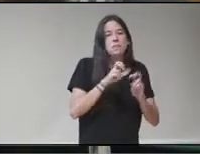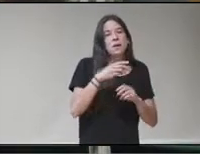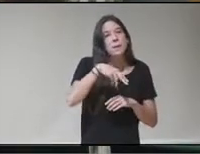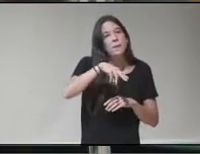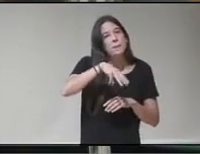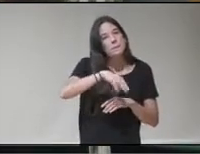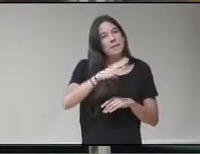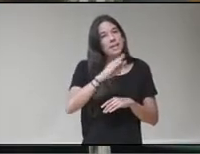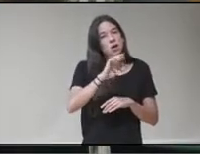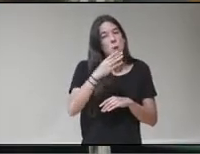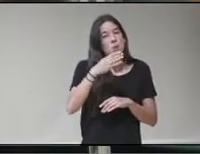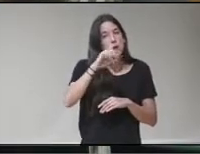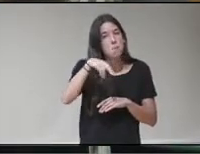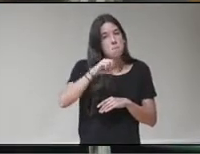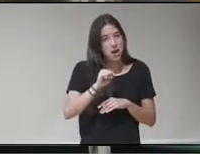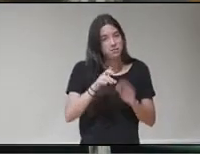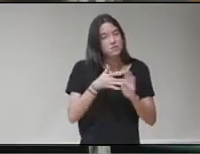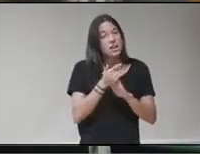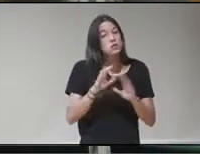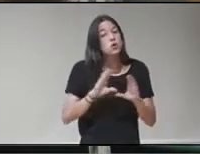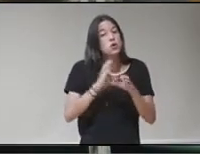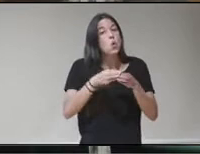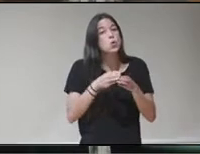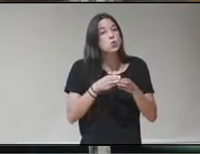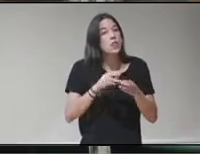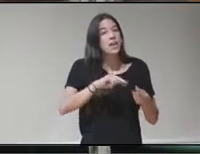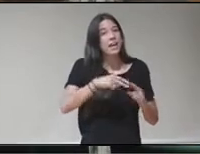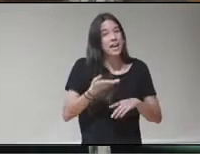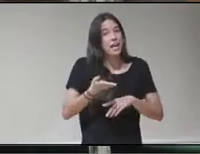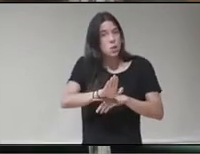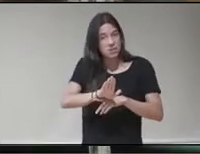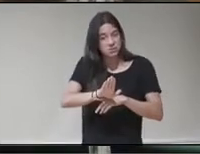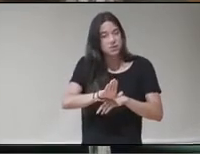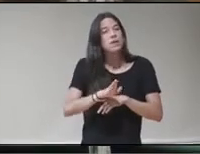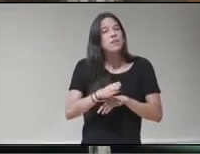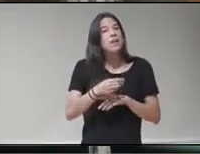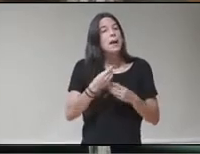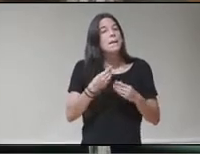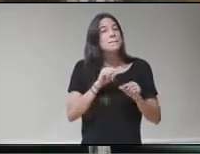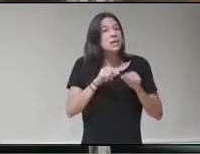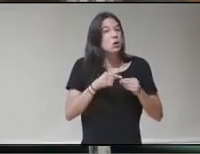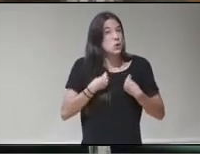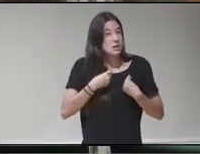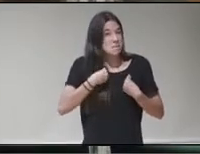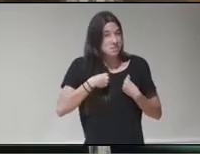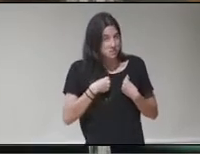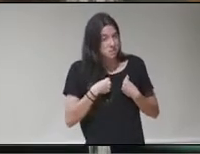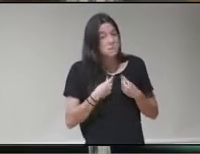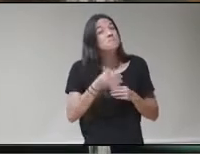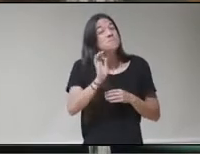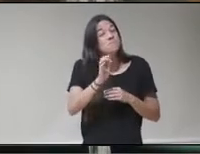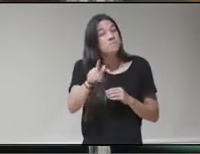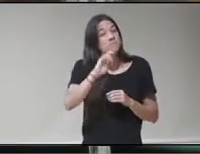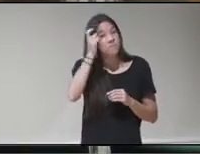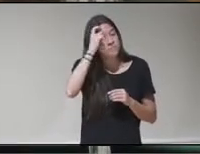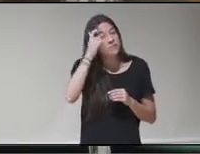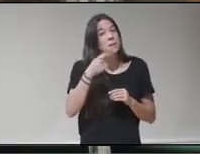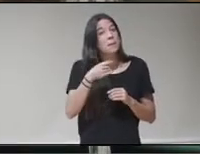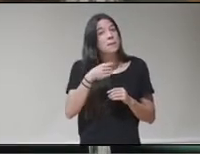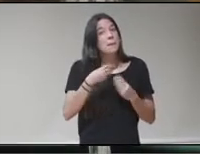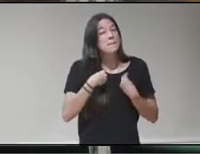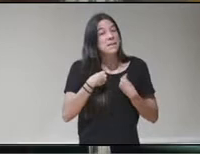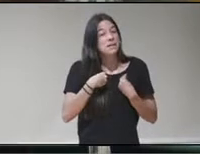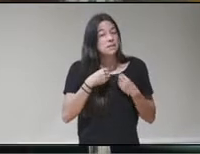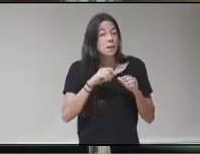El microbioma sería el conjunto de los genomas de esa microbiota. Es verdad que el término microbioma se aplica también a